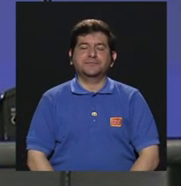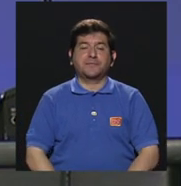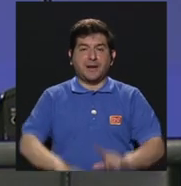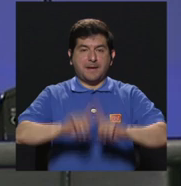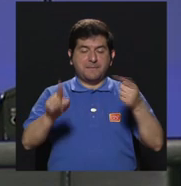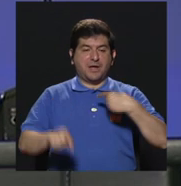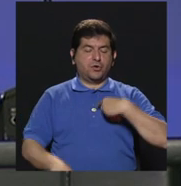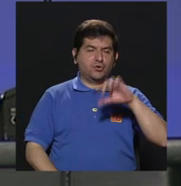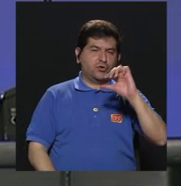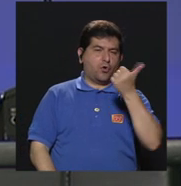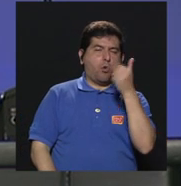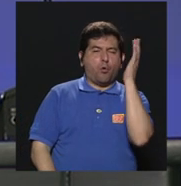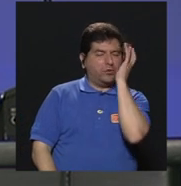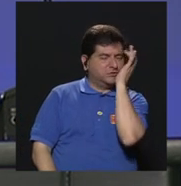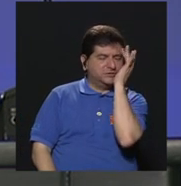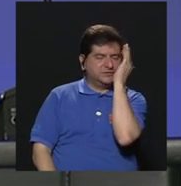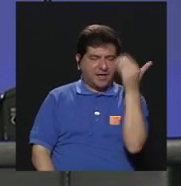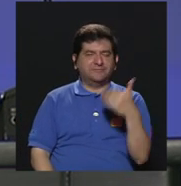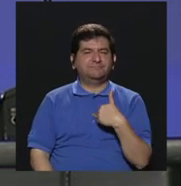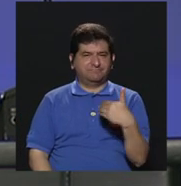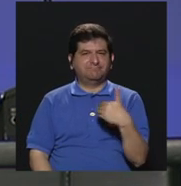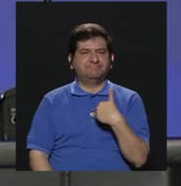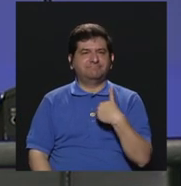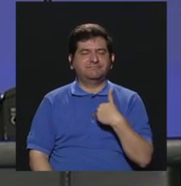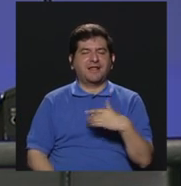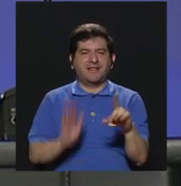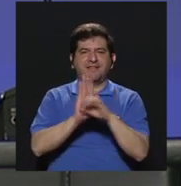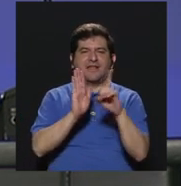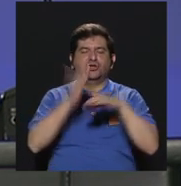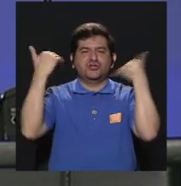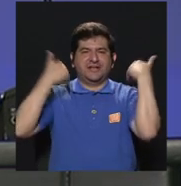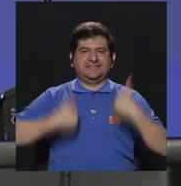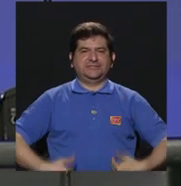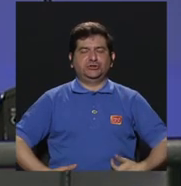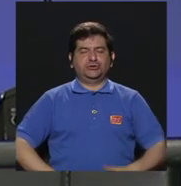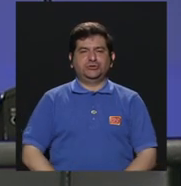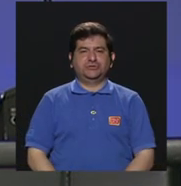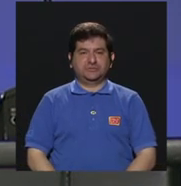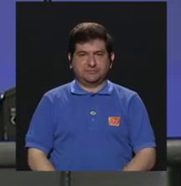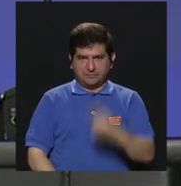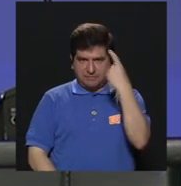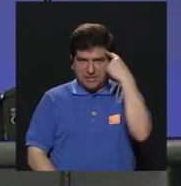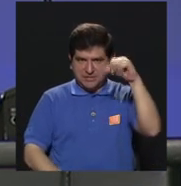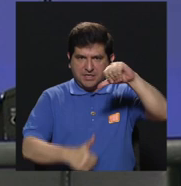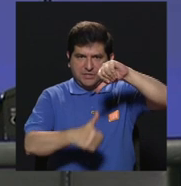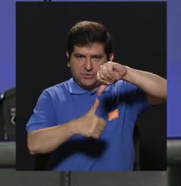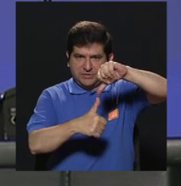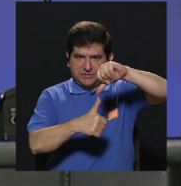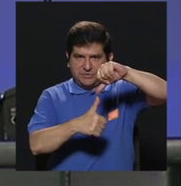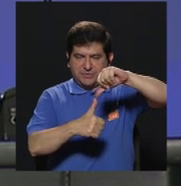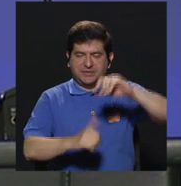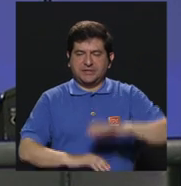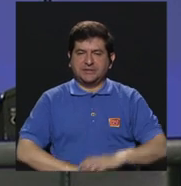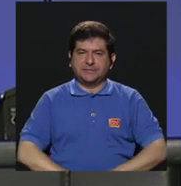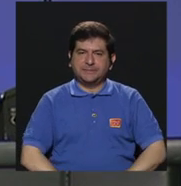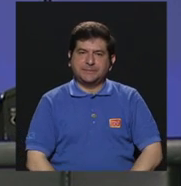Pero tengo otra preocupación con respecto a los derechos humanos en Centroamérica.